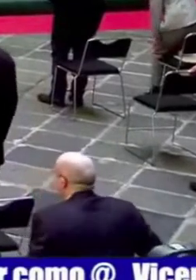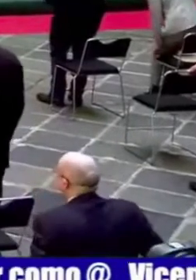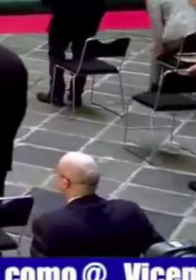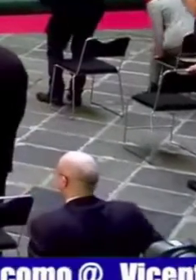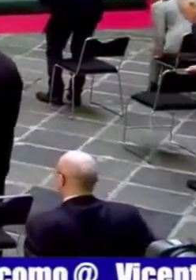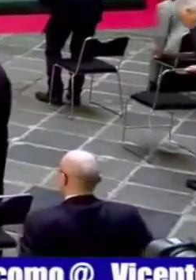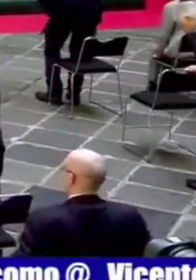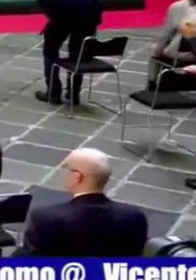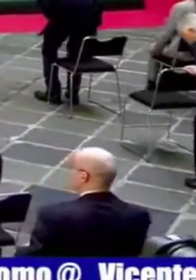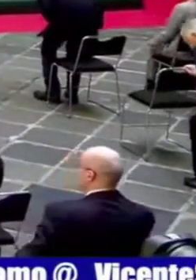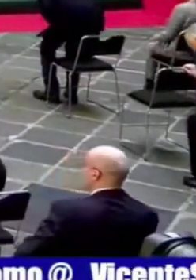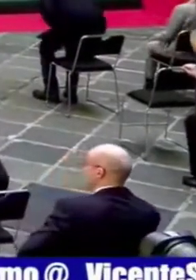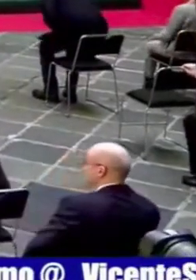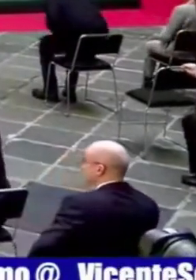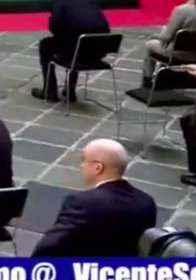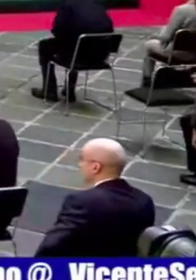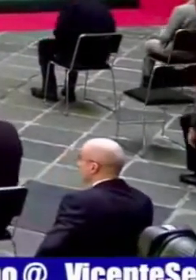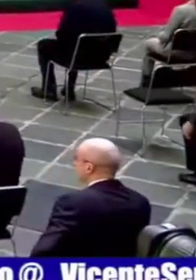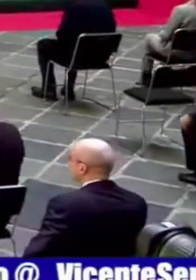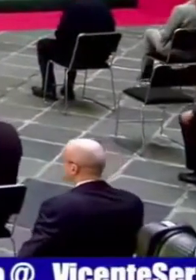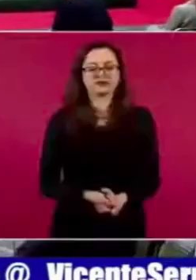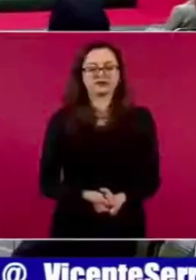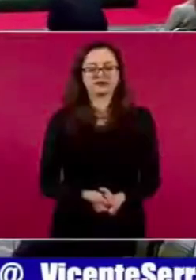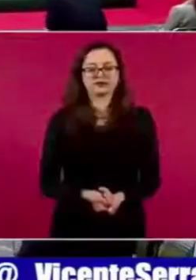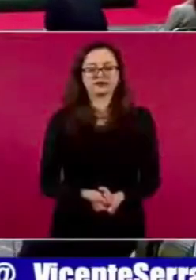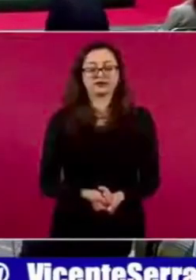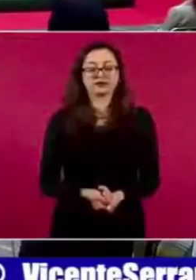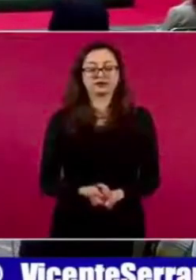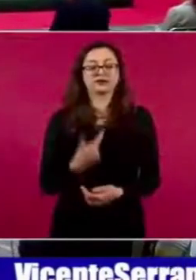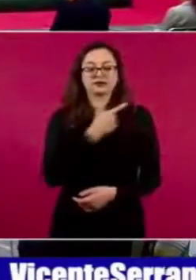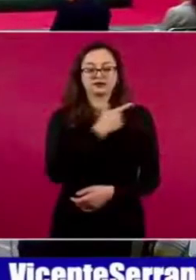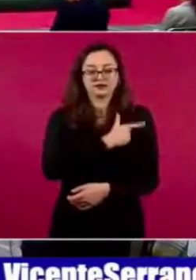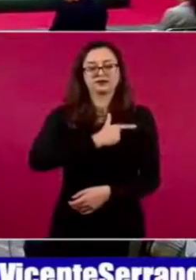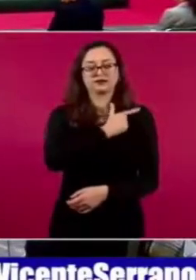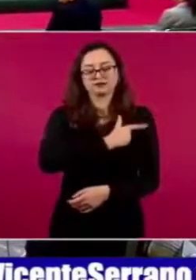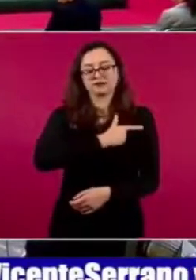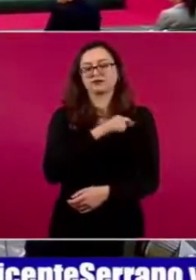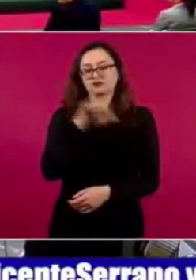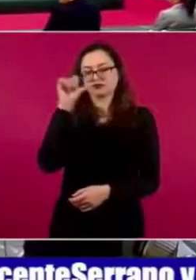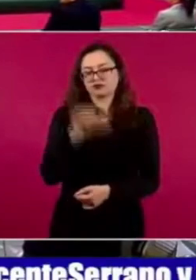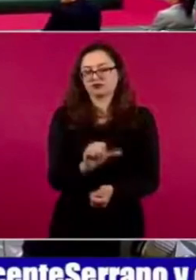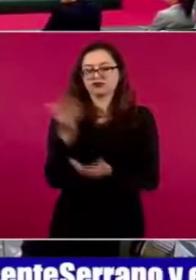Amigas, amigos, me da mucho gusto participar en este acto